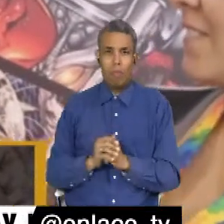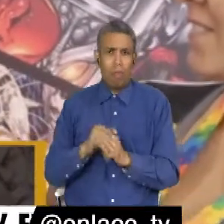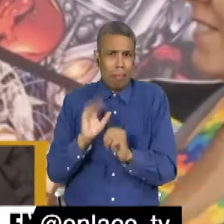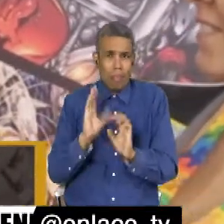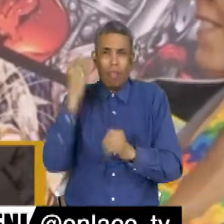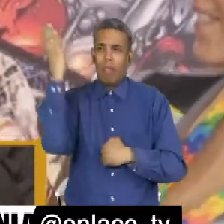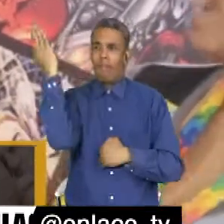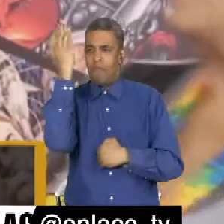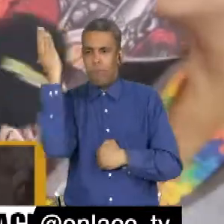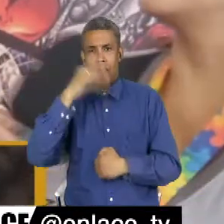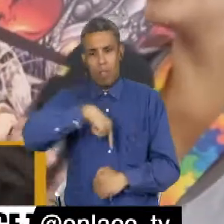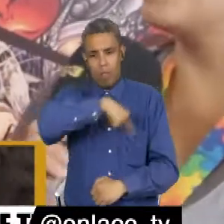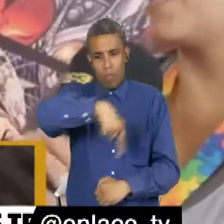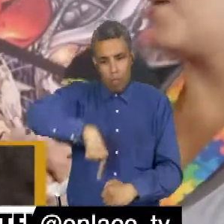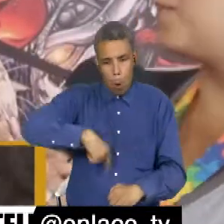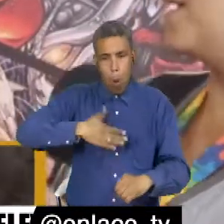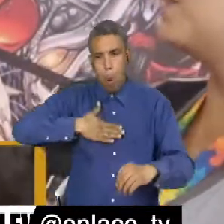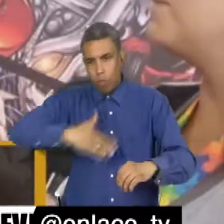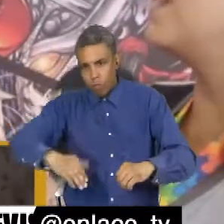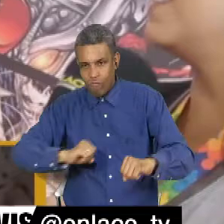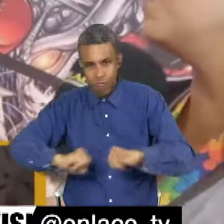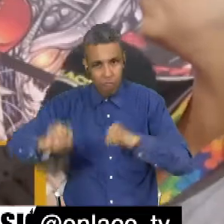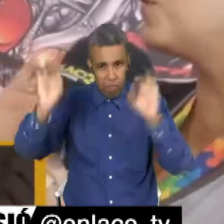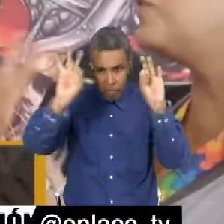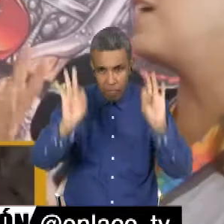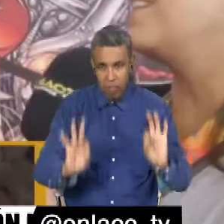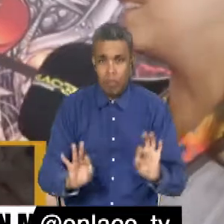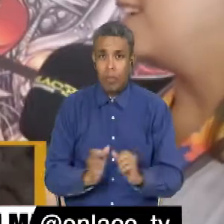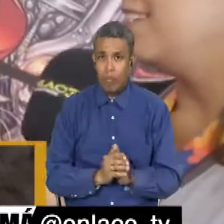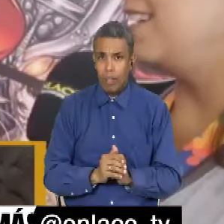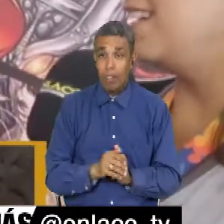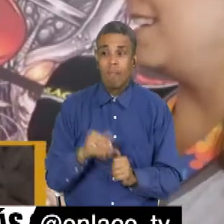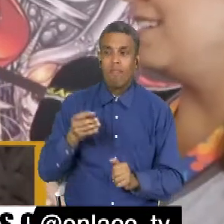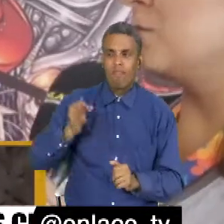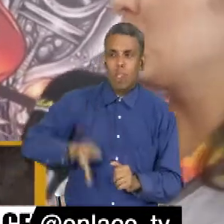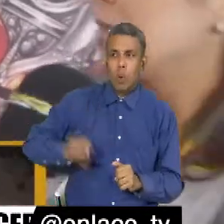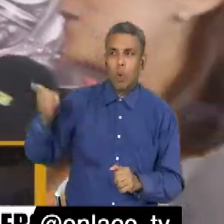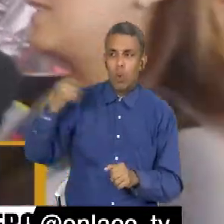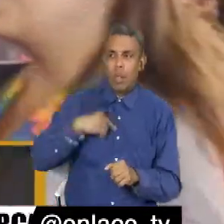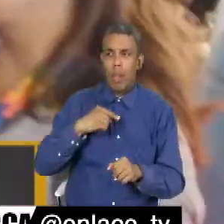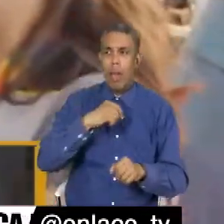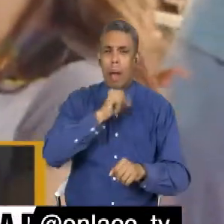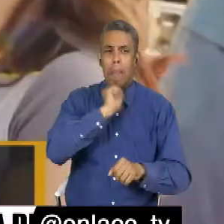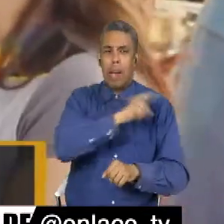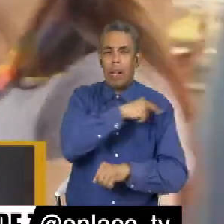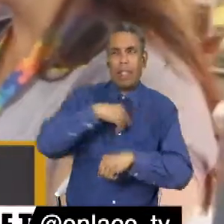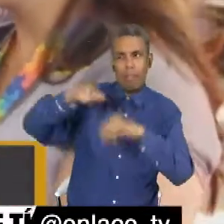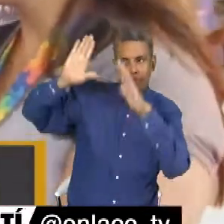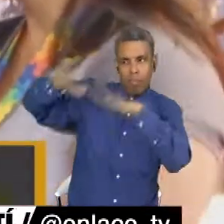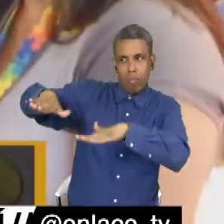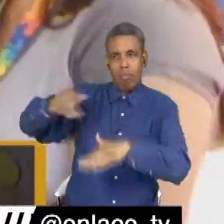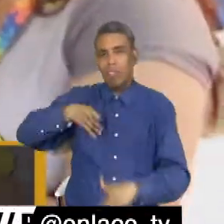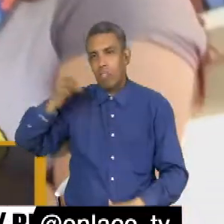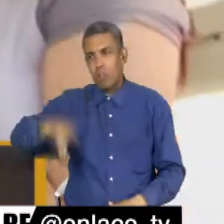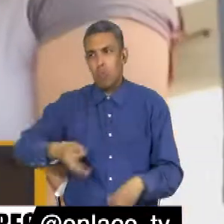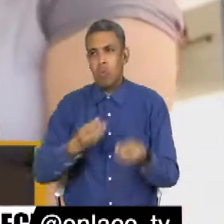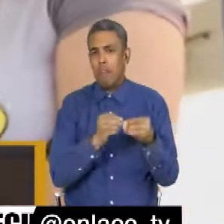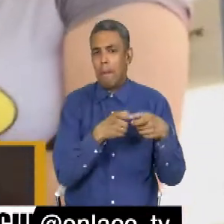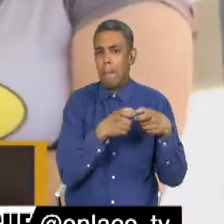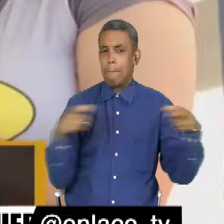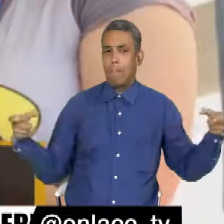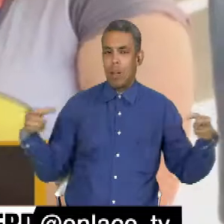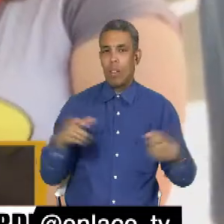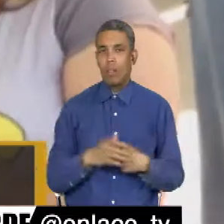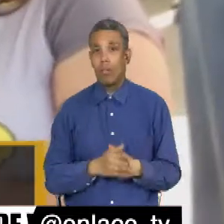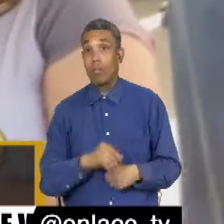nosotros estamos presentes. Yo sé que en Barranca Bermeja también van a tener muchos fans y muchos seguidores de DC Comics. No, pues quiero invitar a todos los de Barranca